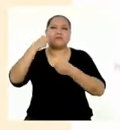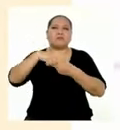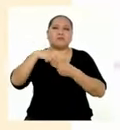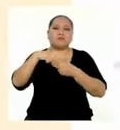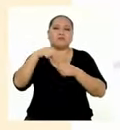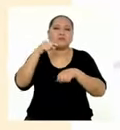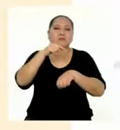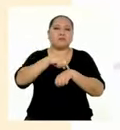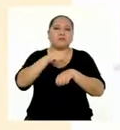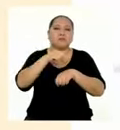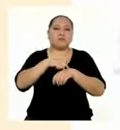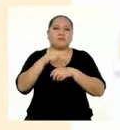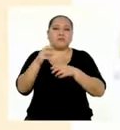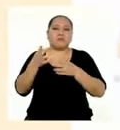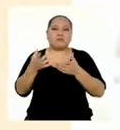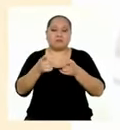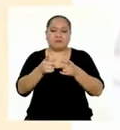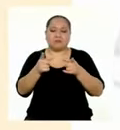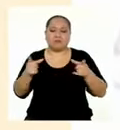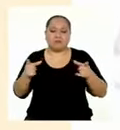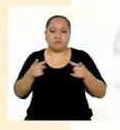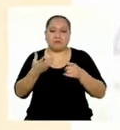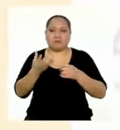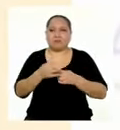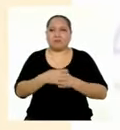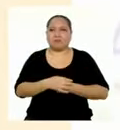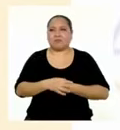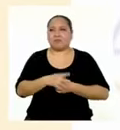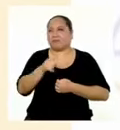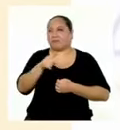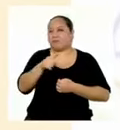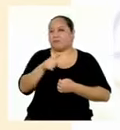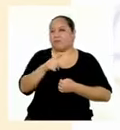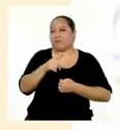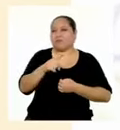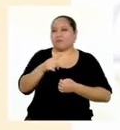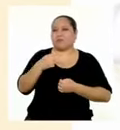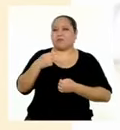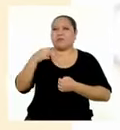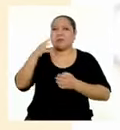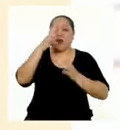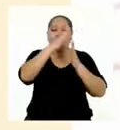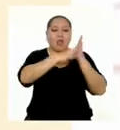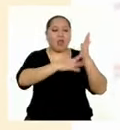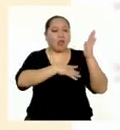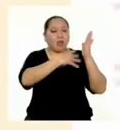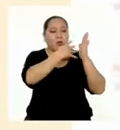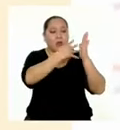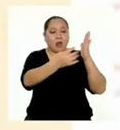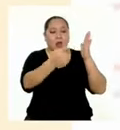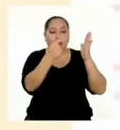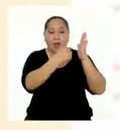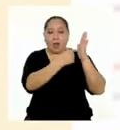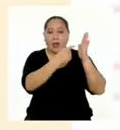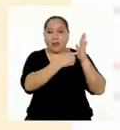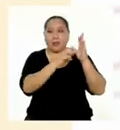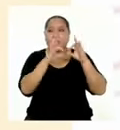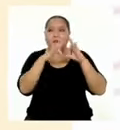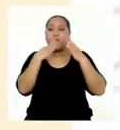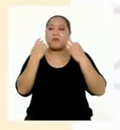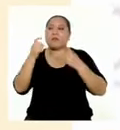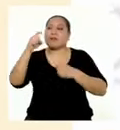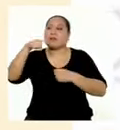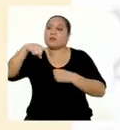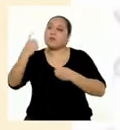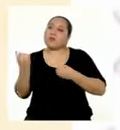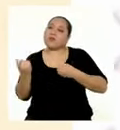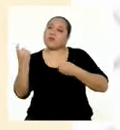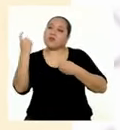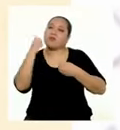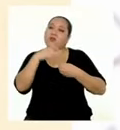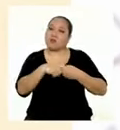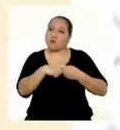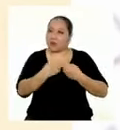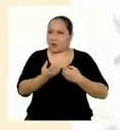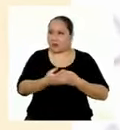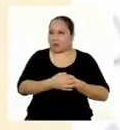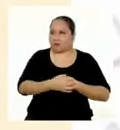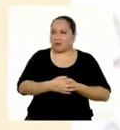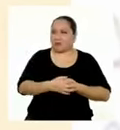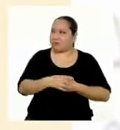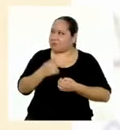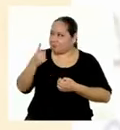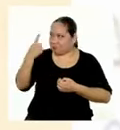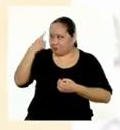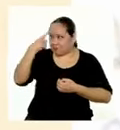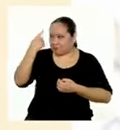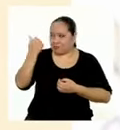en nuestra rutina podrían ser en nuestro horario de familia debemos incluir. ¿Qué te